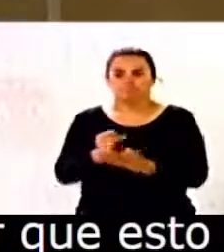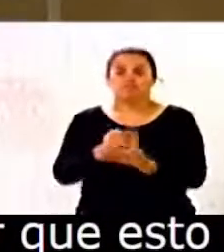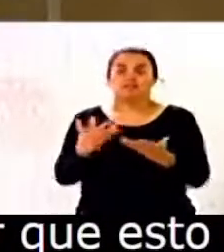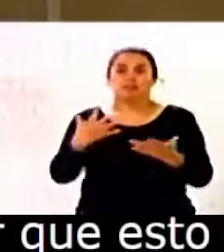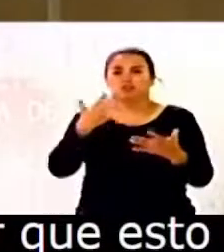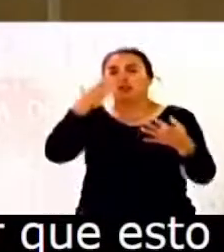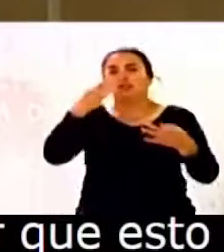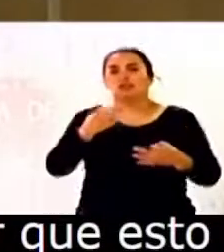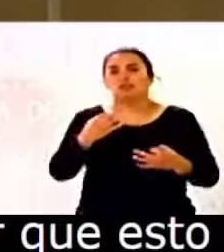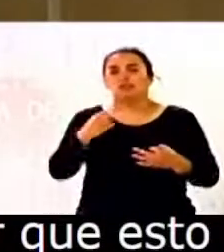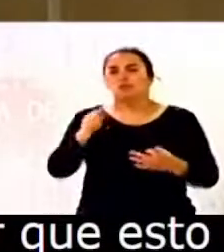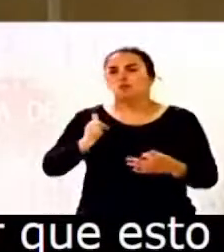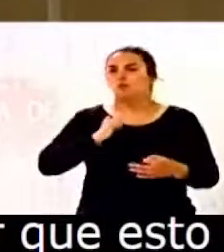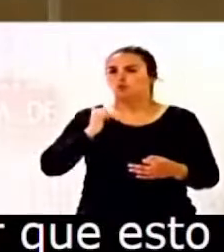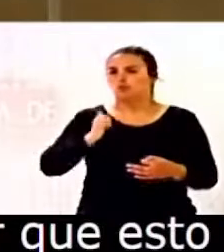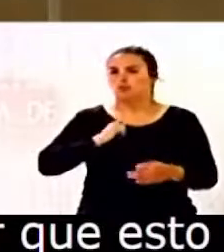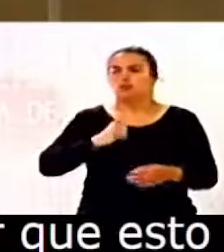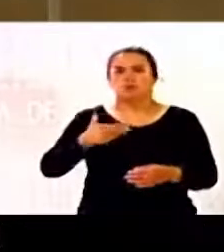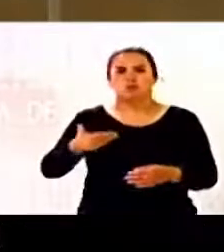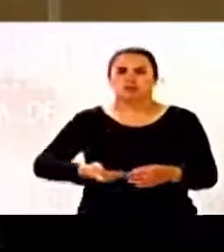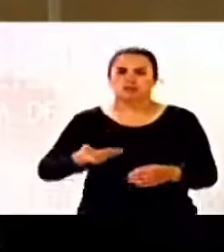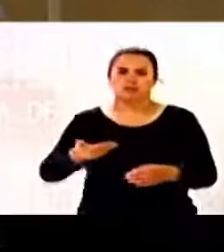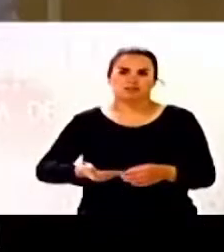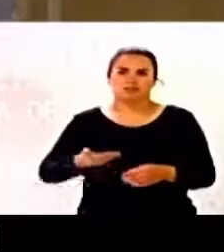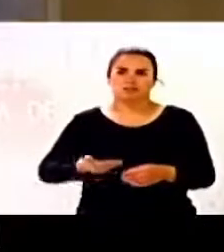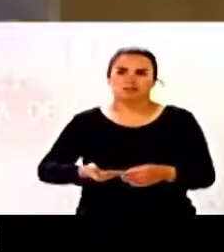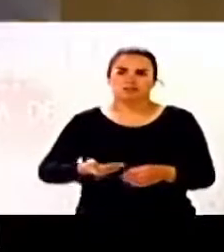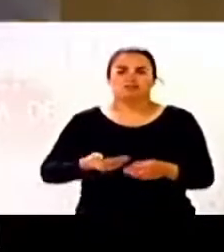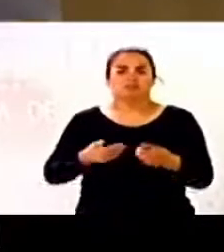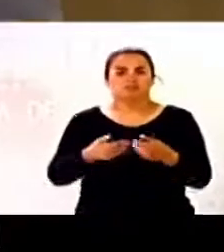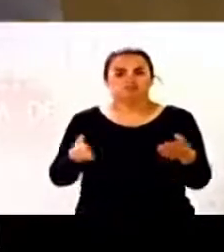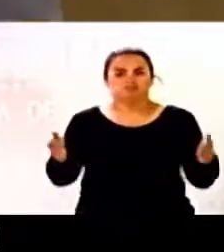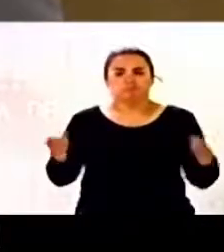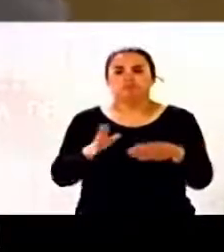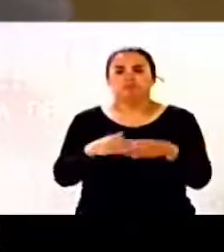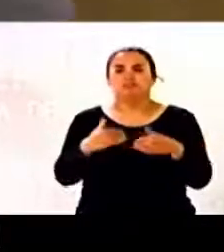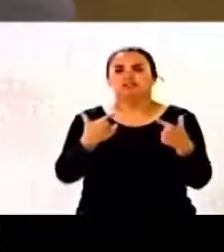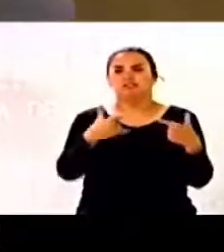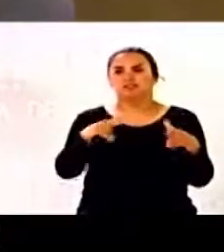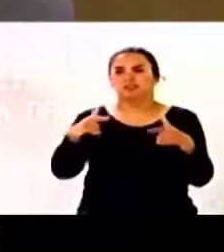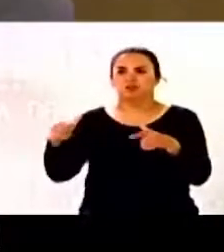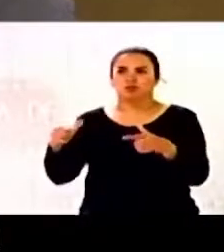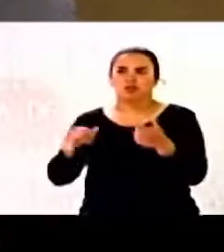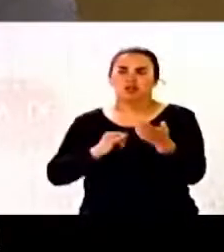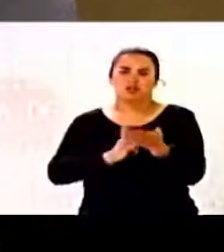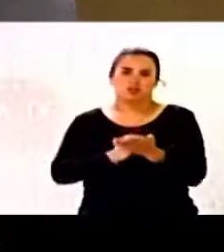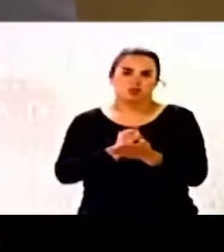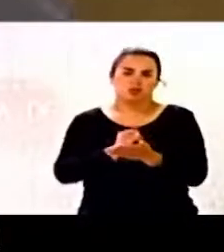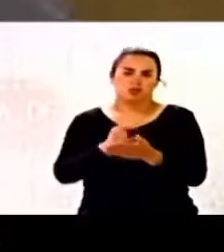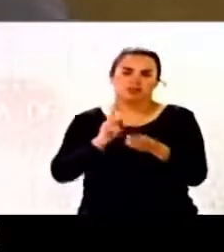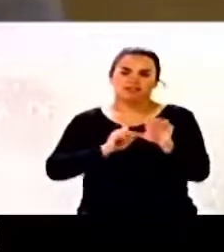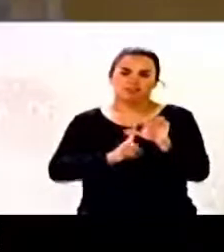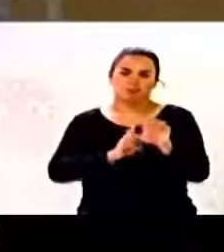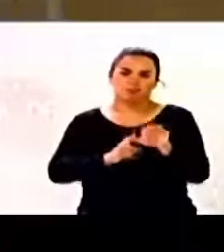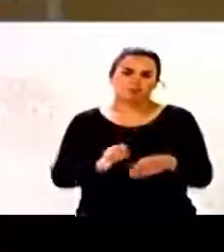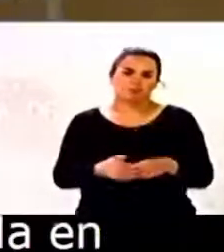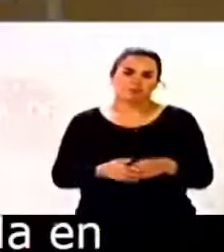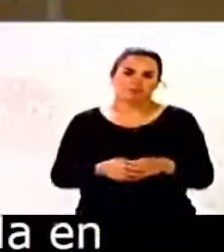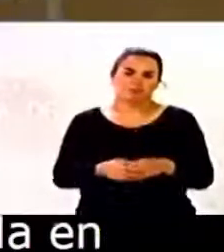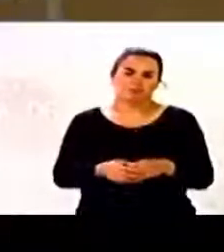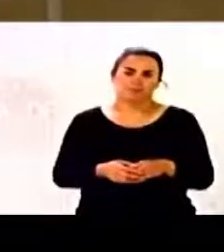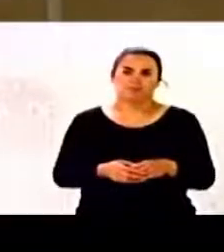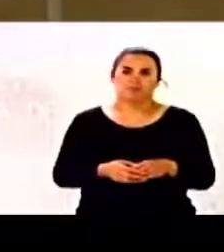es una oportunidad que se abre para el sector agrícola en Extremadura. Aún así y